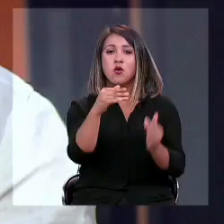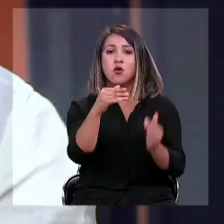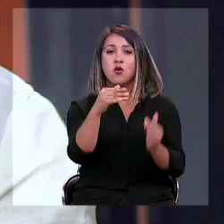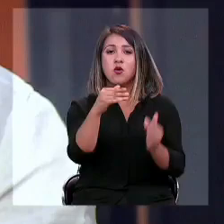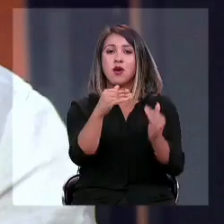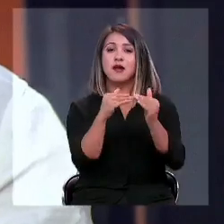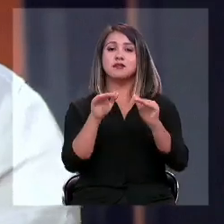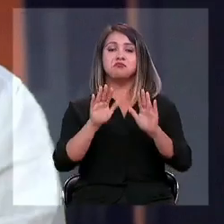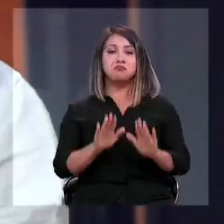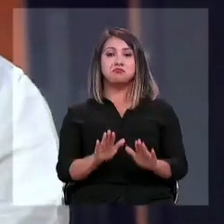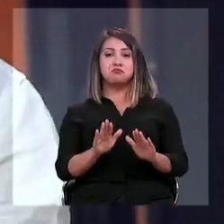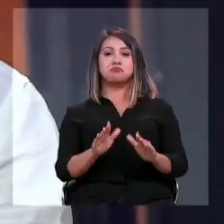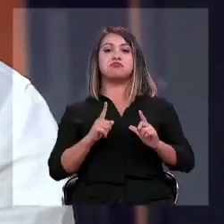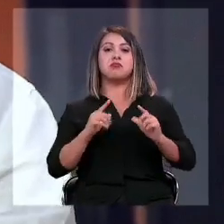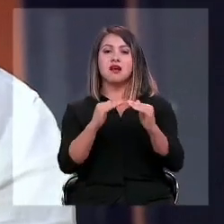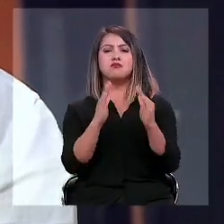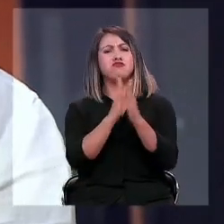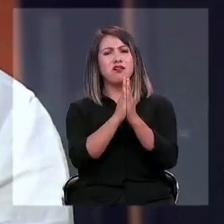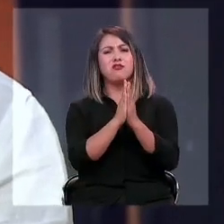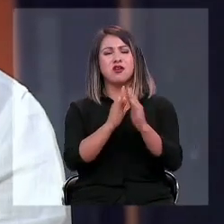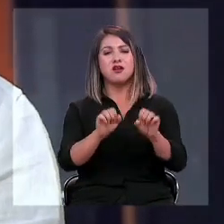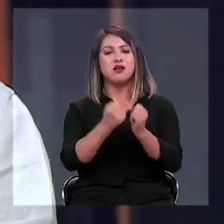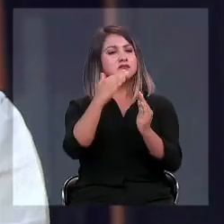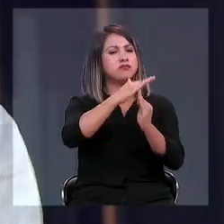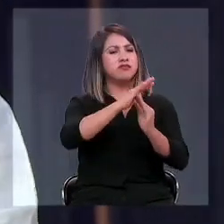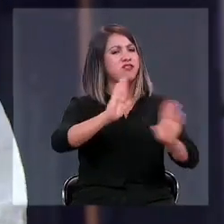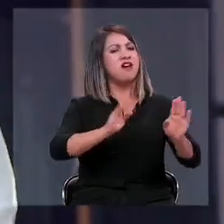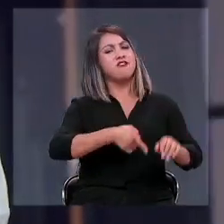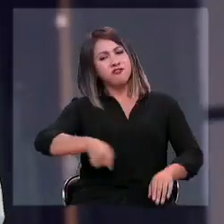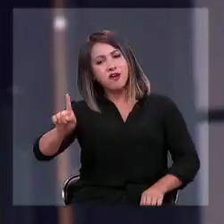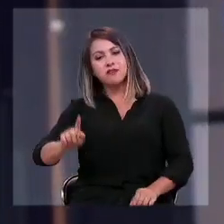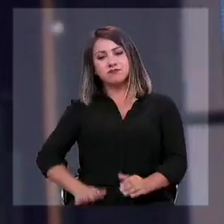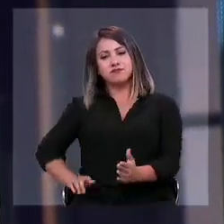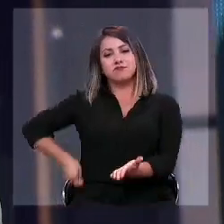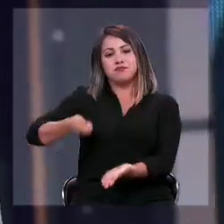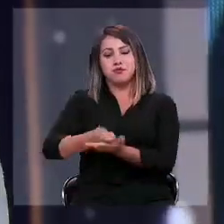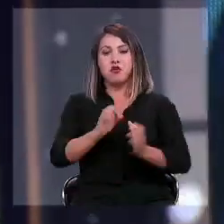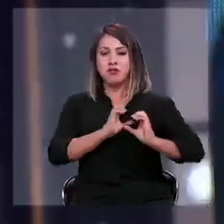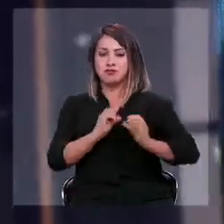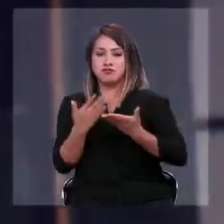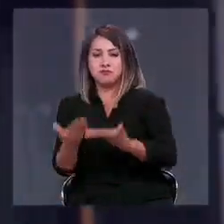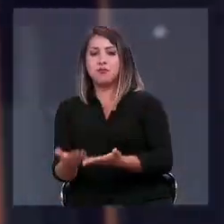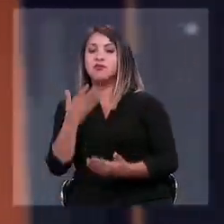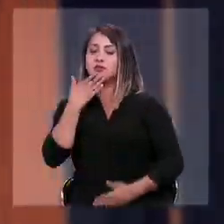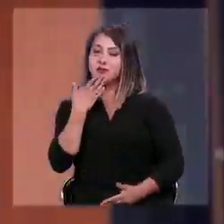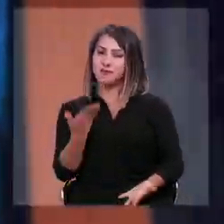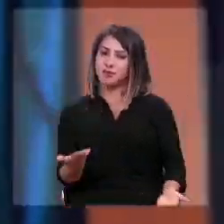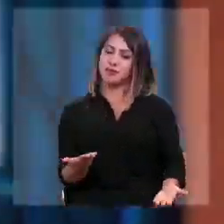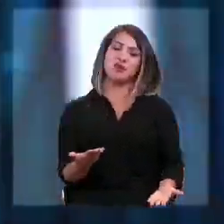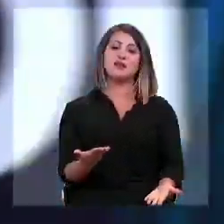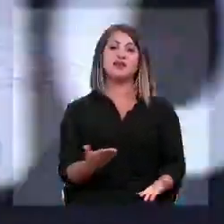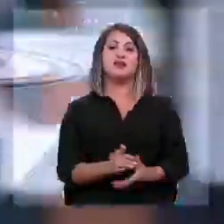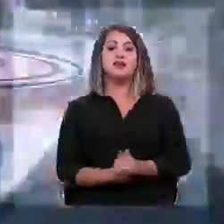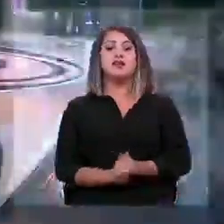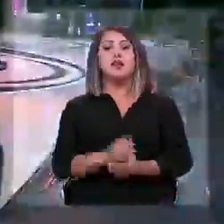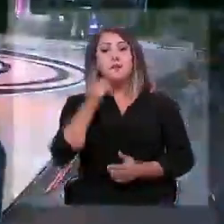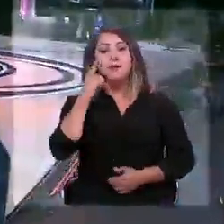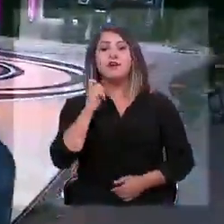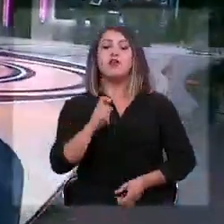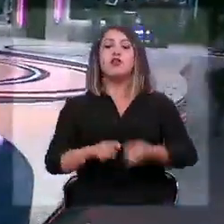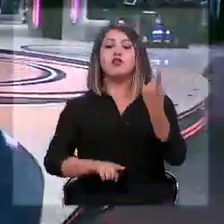que están haciendo una vida familiar. Romper y hacer un paréntesis para colocar nuestro corazón. Pero hay cómputo.